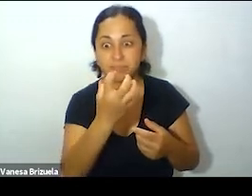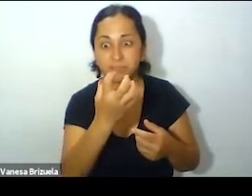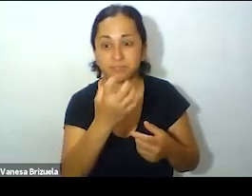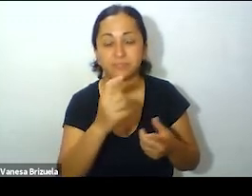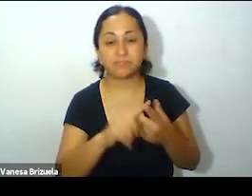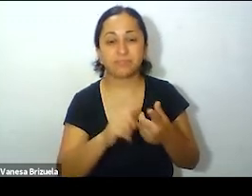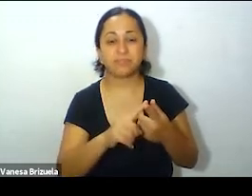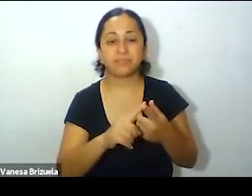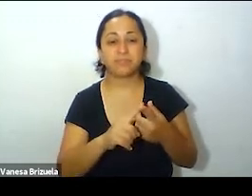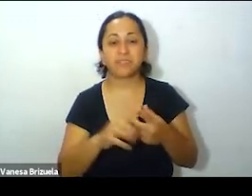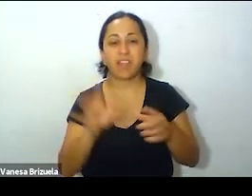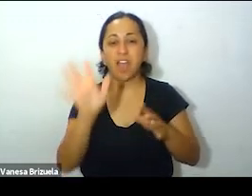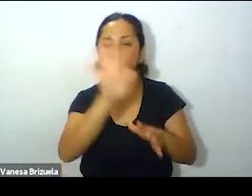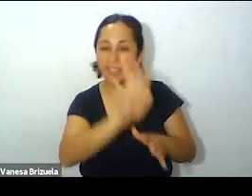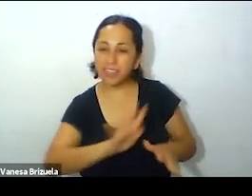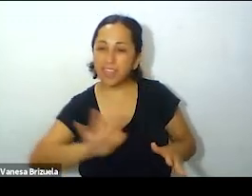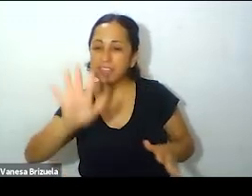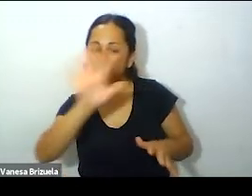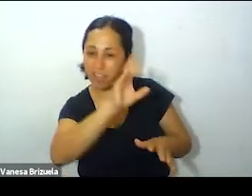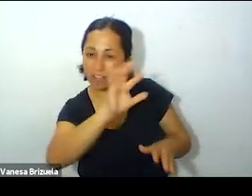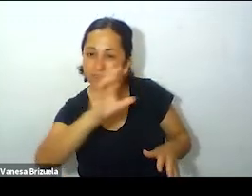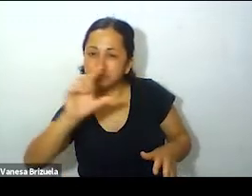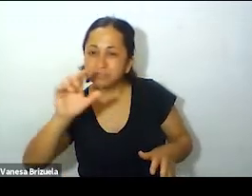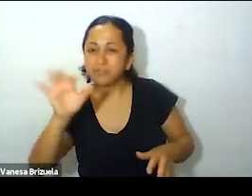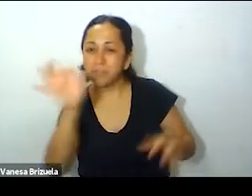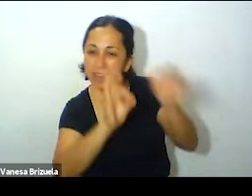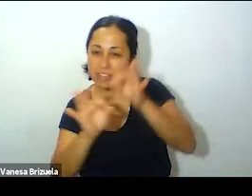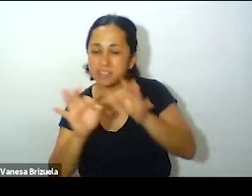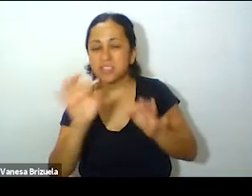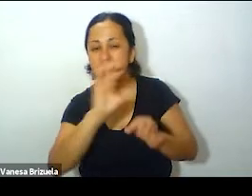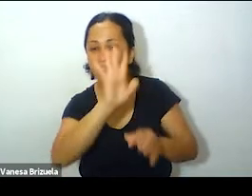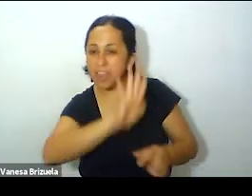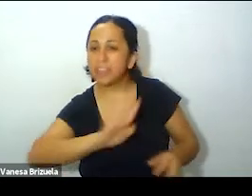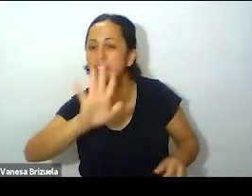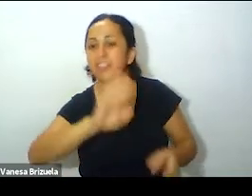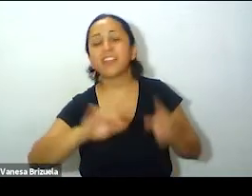esa cuestión estética al diseño.